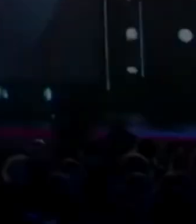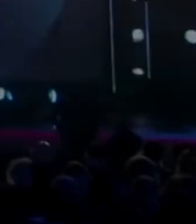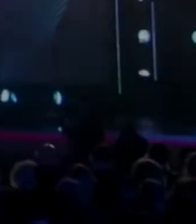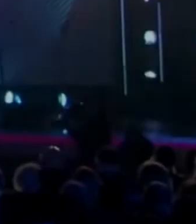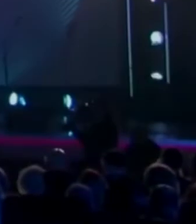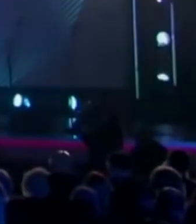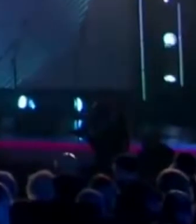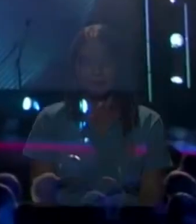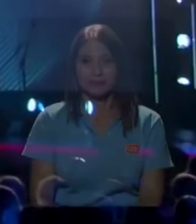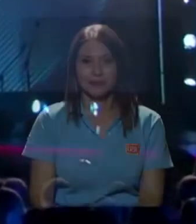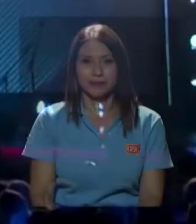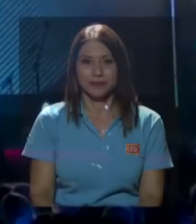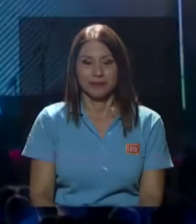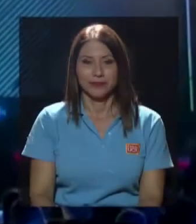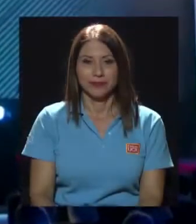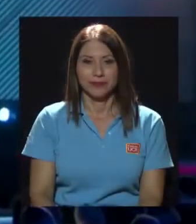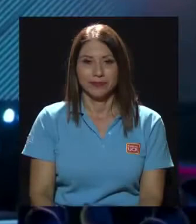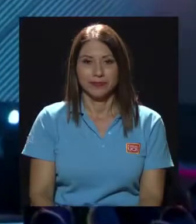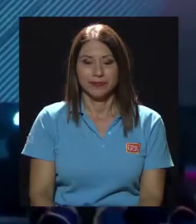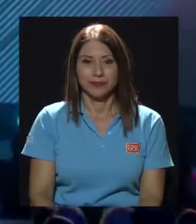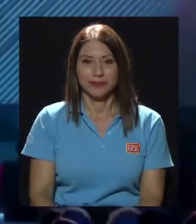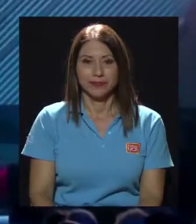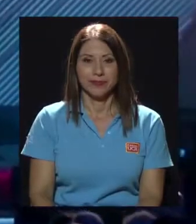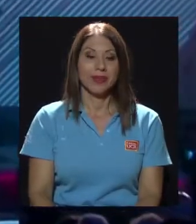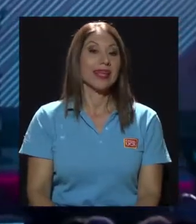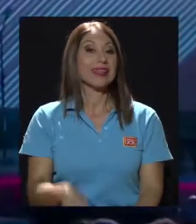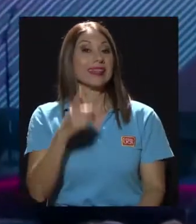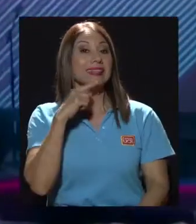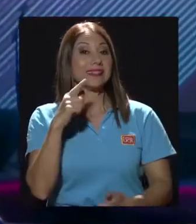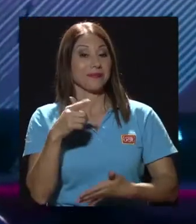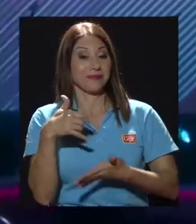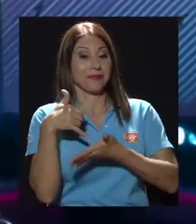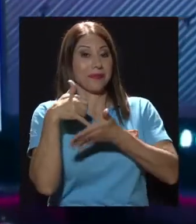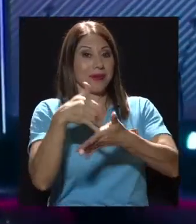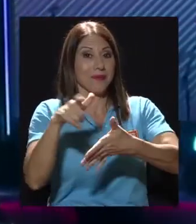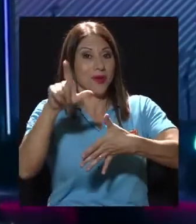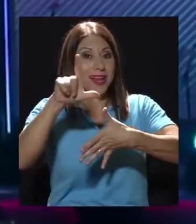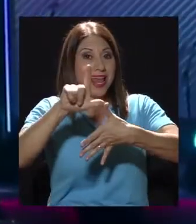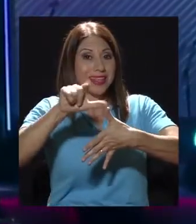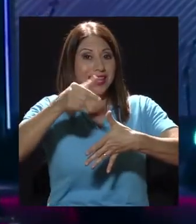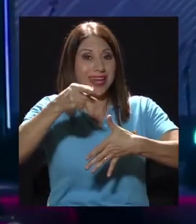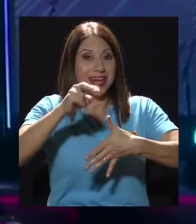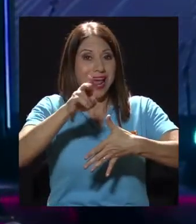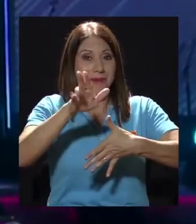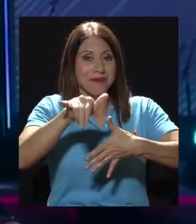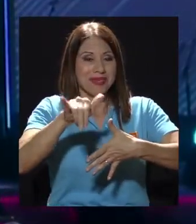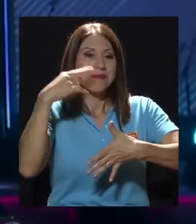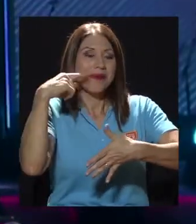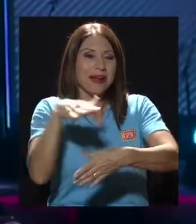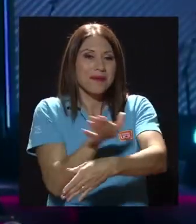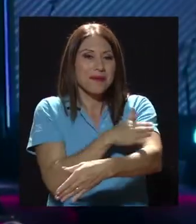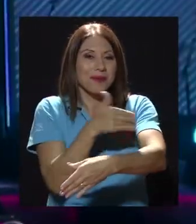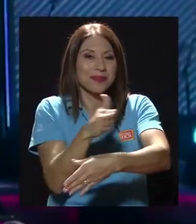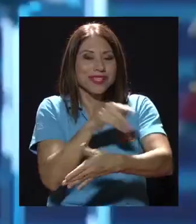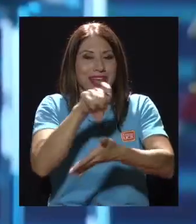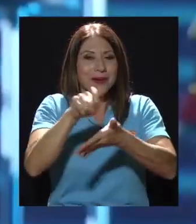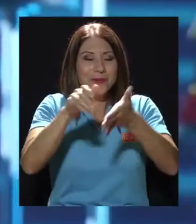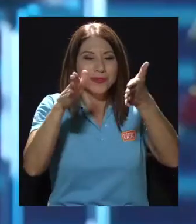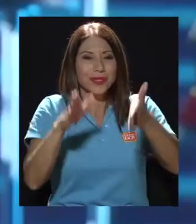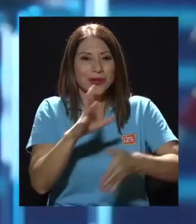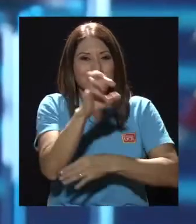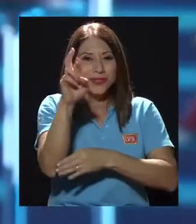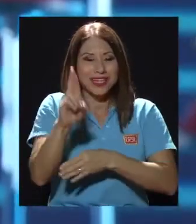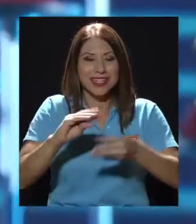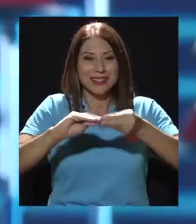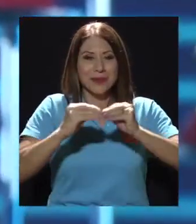Grammy va para Música de Compositores Costarricenses,